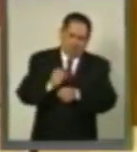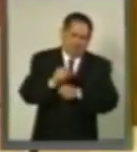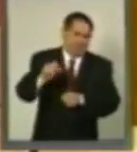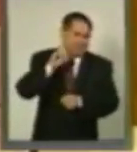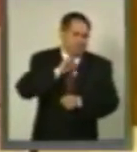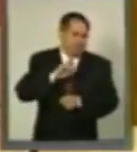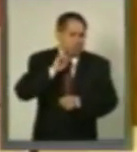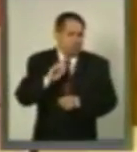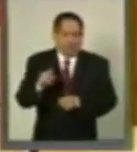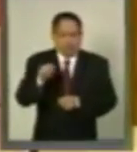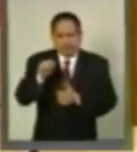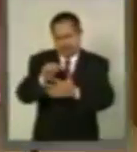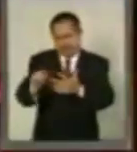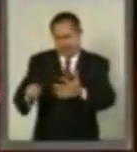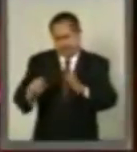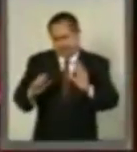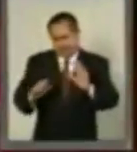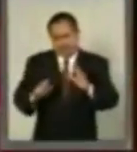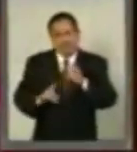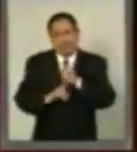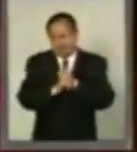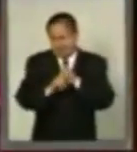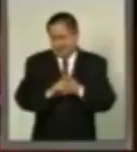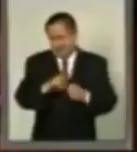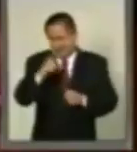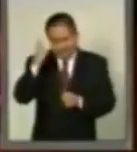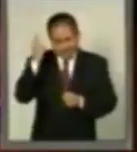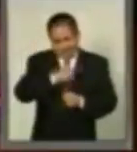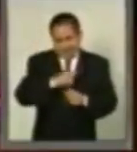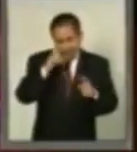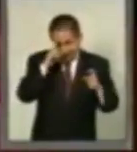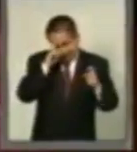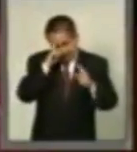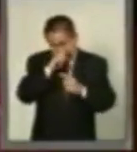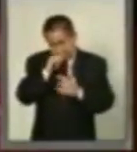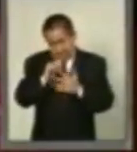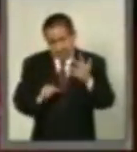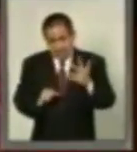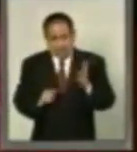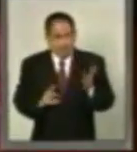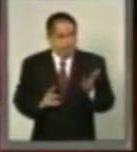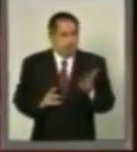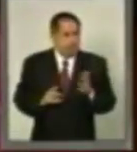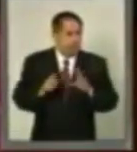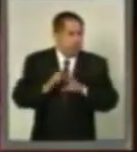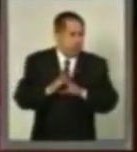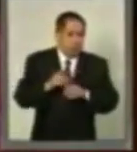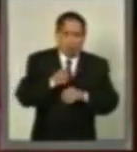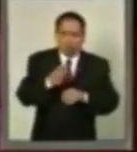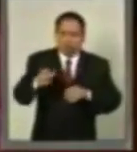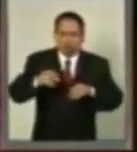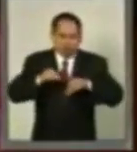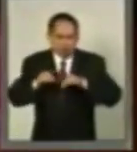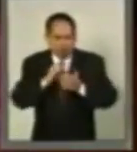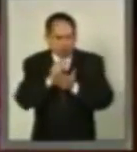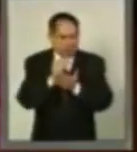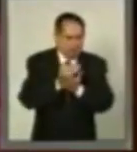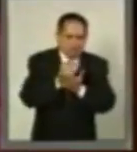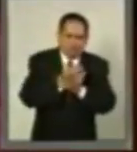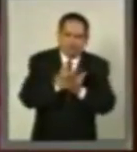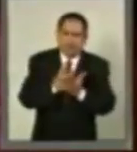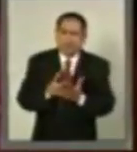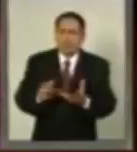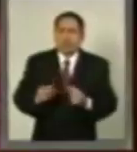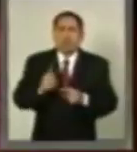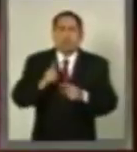mujeres en todas sus formas es un problema complejo. La tarea de combatirla requiere también